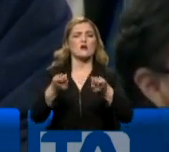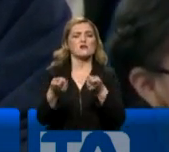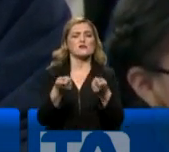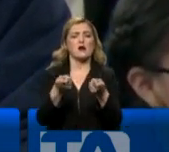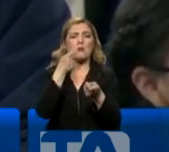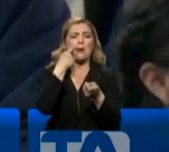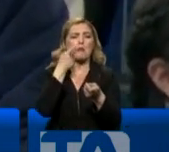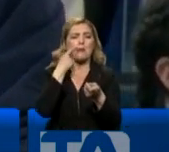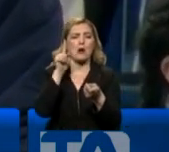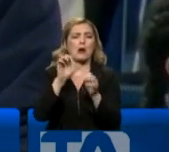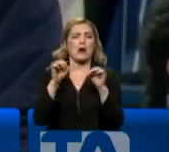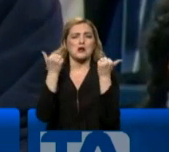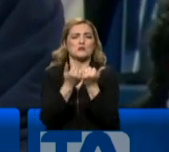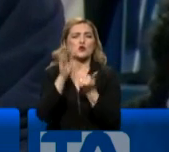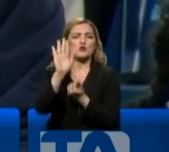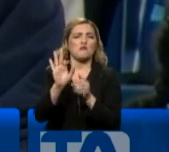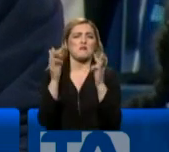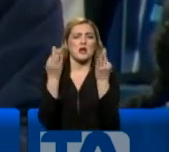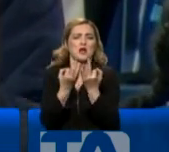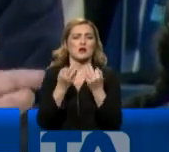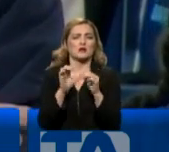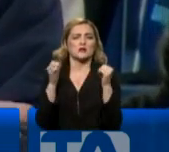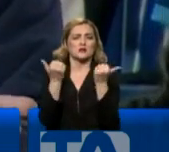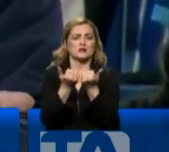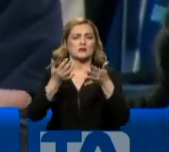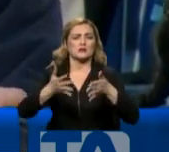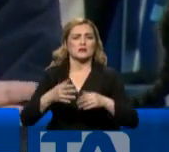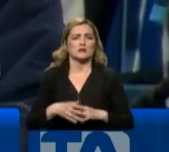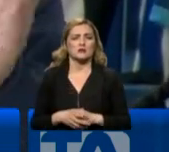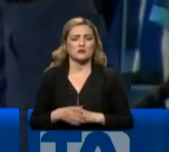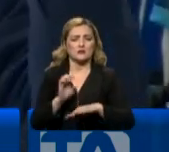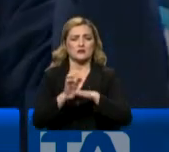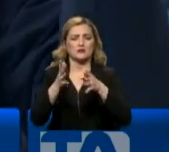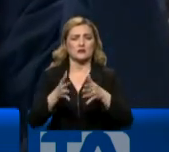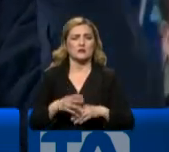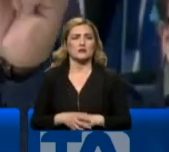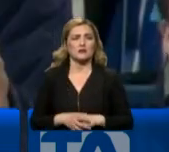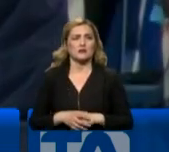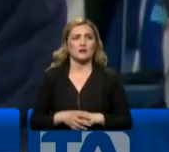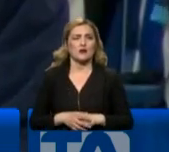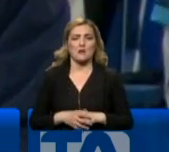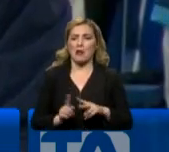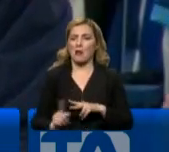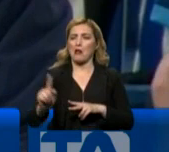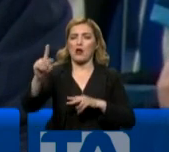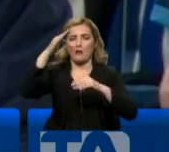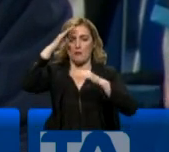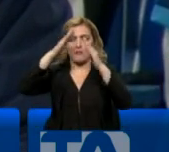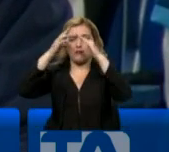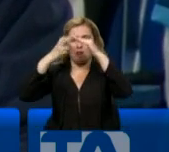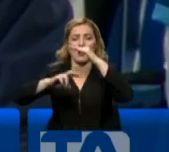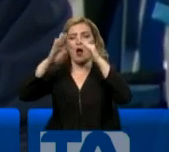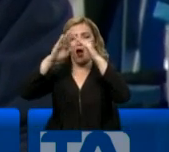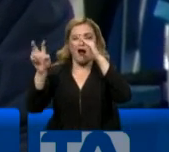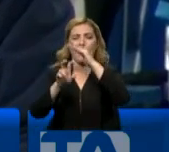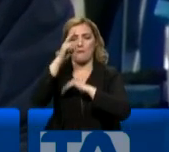del padre y un pariente de una asambleísta ecuatoriana que acaba de refugiarse en México.